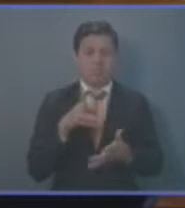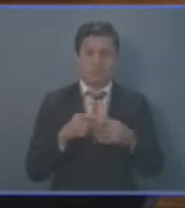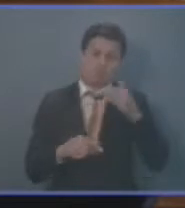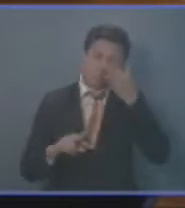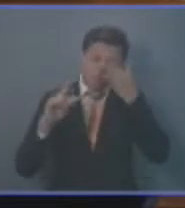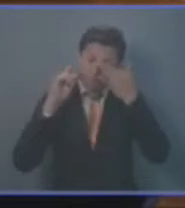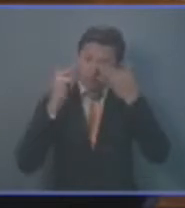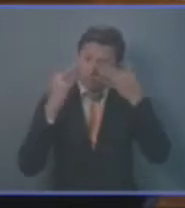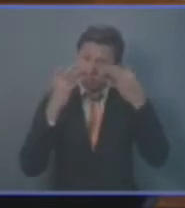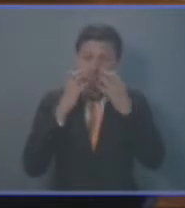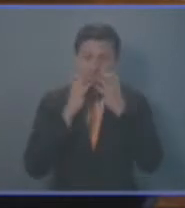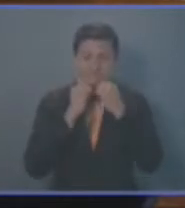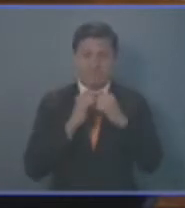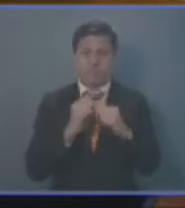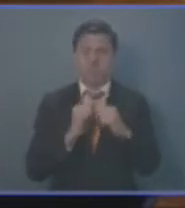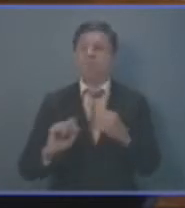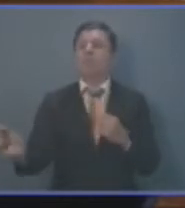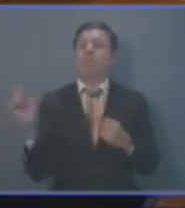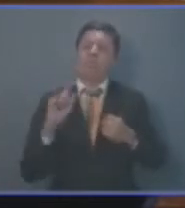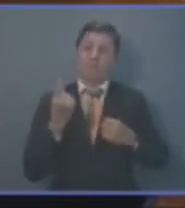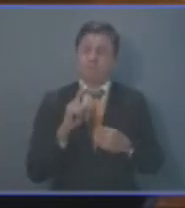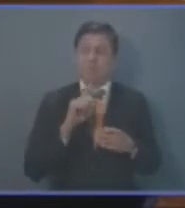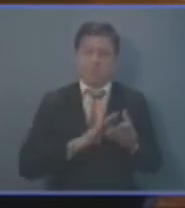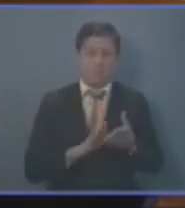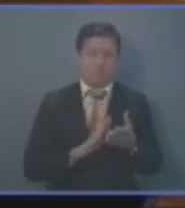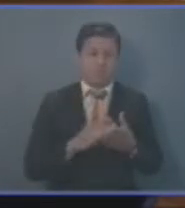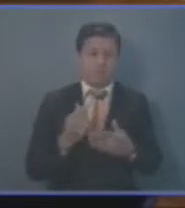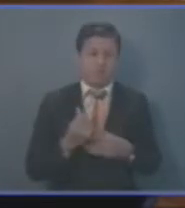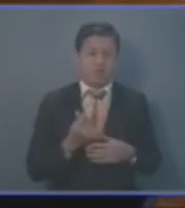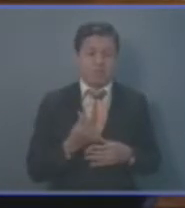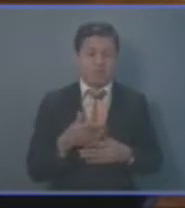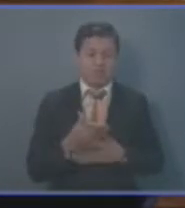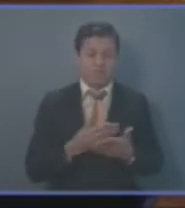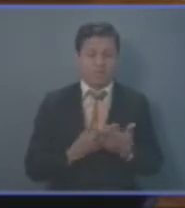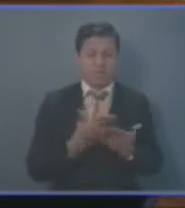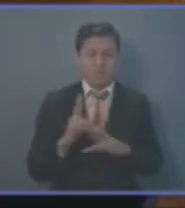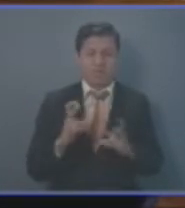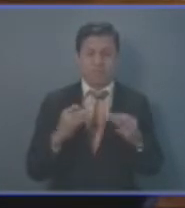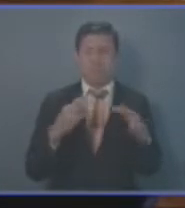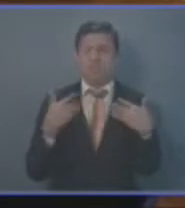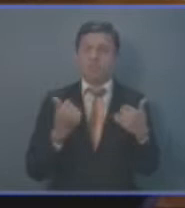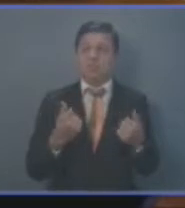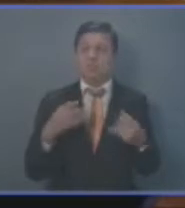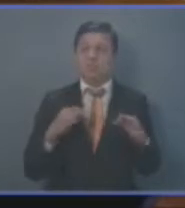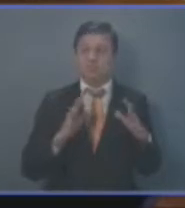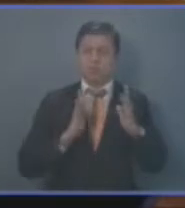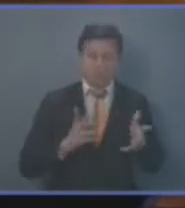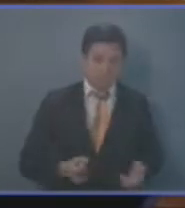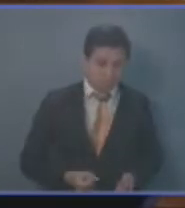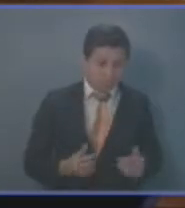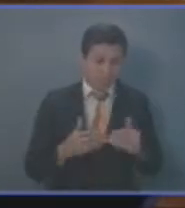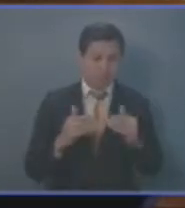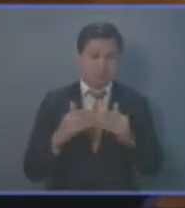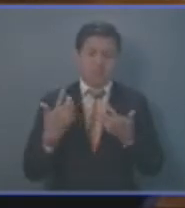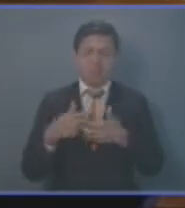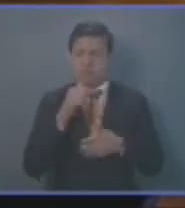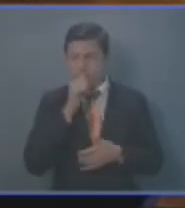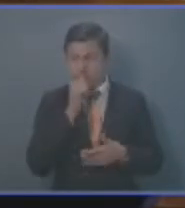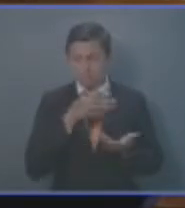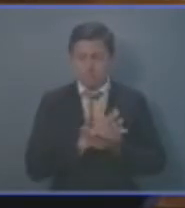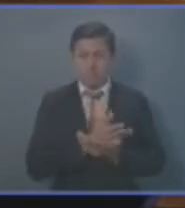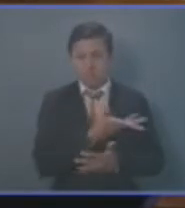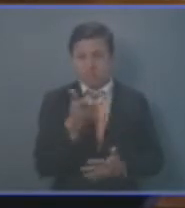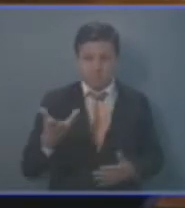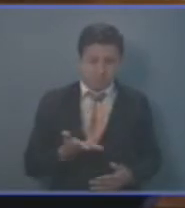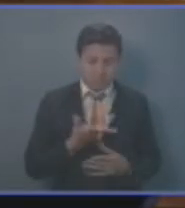que asegurará la gratuidad de la prestación de los servicios de salud en el sector público a través de las redes